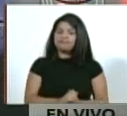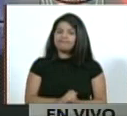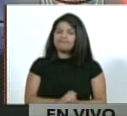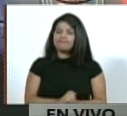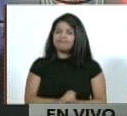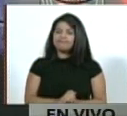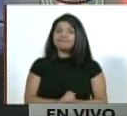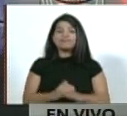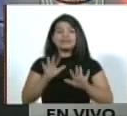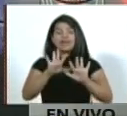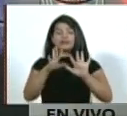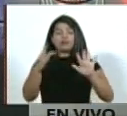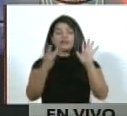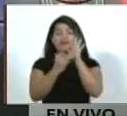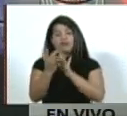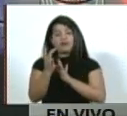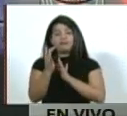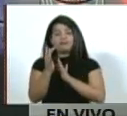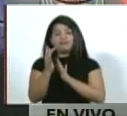19 de abril.